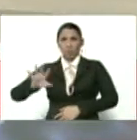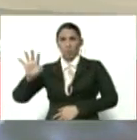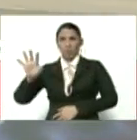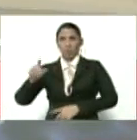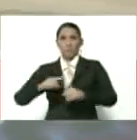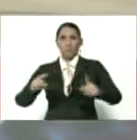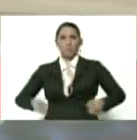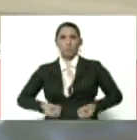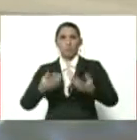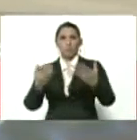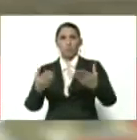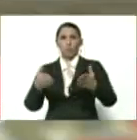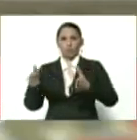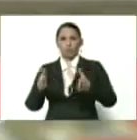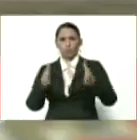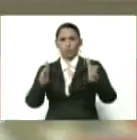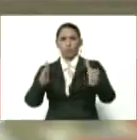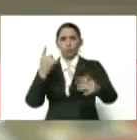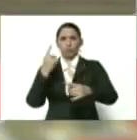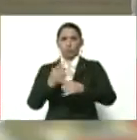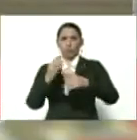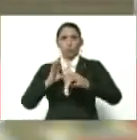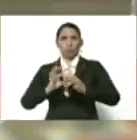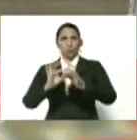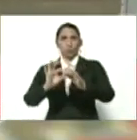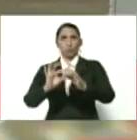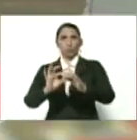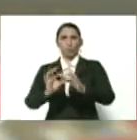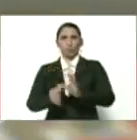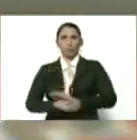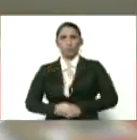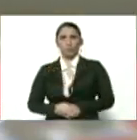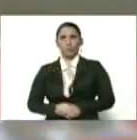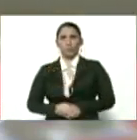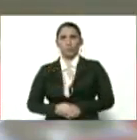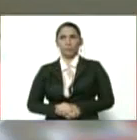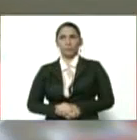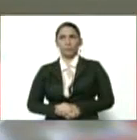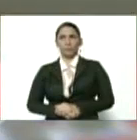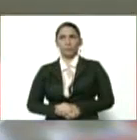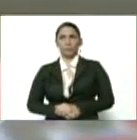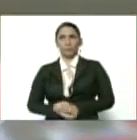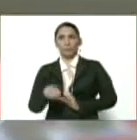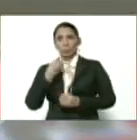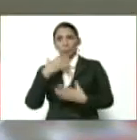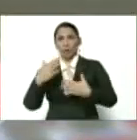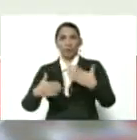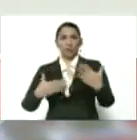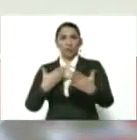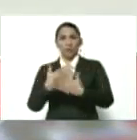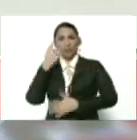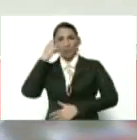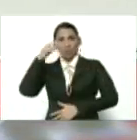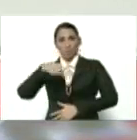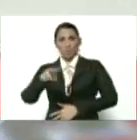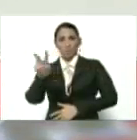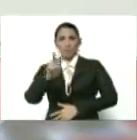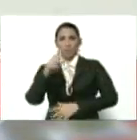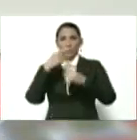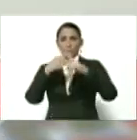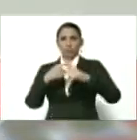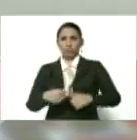para darle la canalización debida a tales solicitudes. Bueno, al día de hoy Venezuela entonces registra